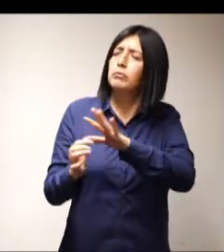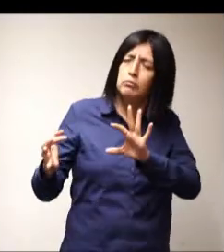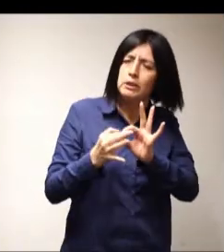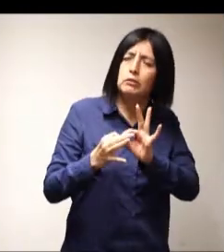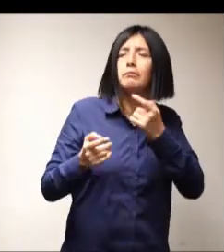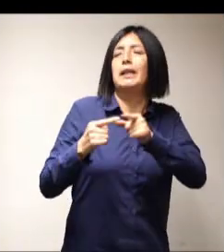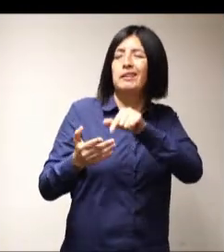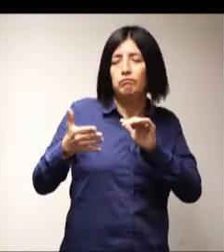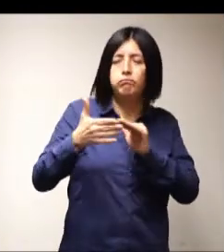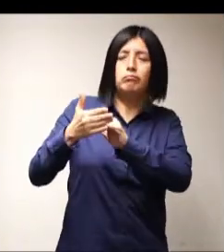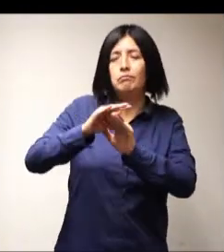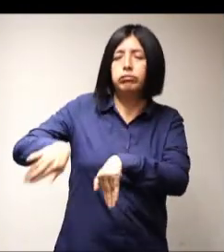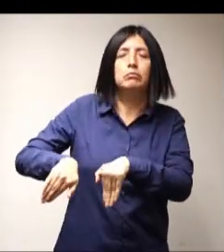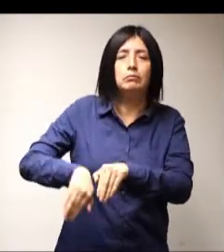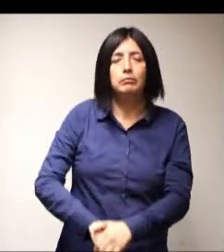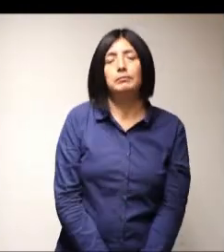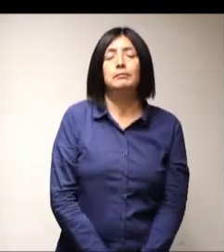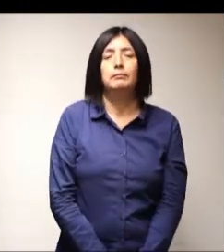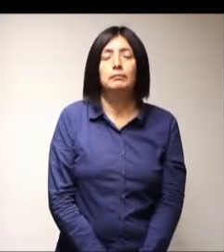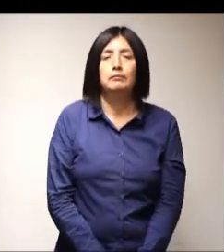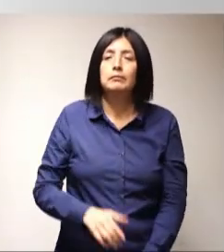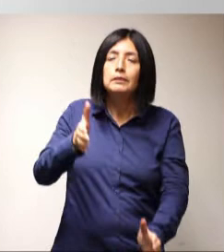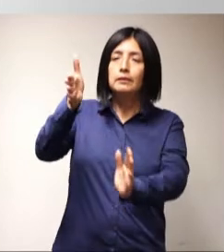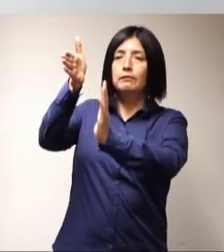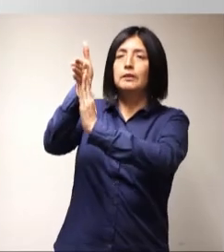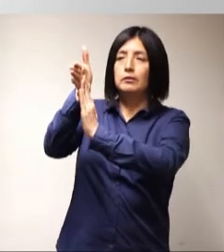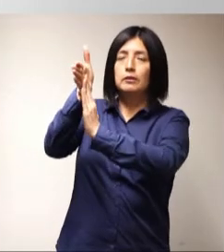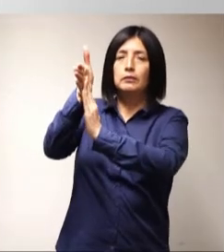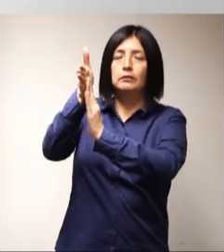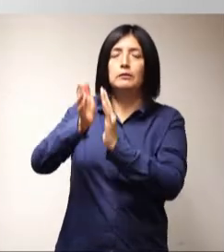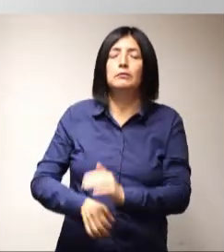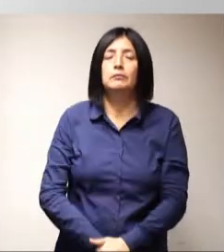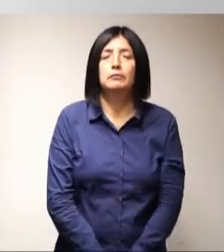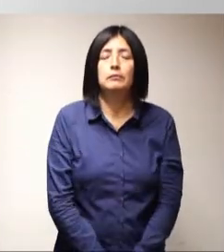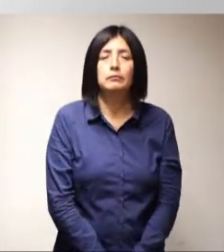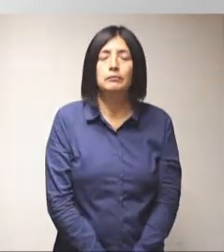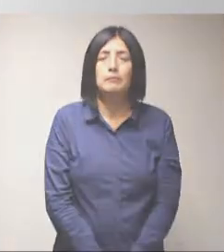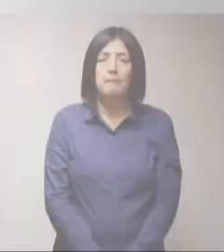compromiso para eliminar estas barreras. Defensoría del Pueblo.